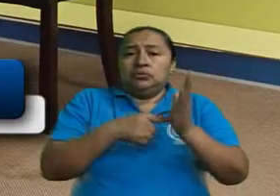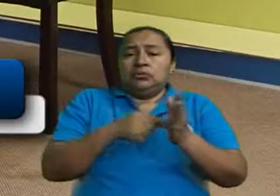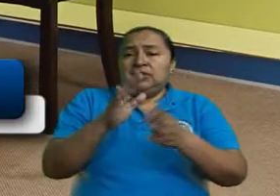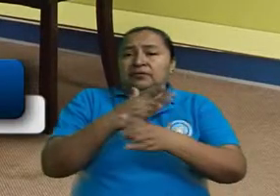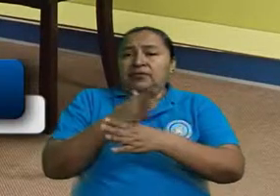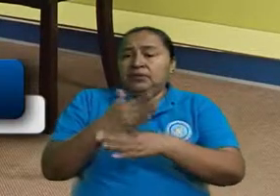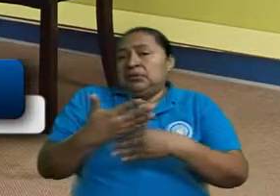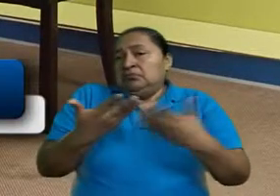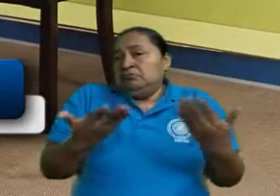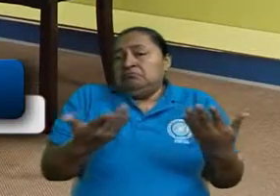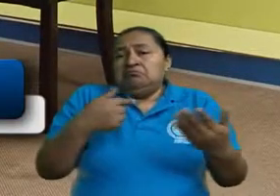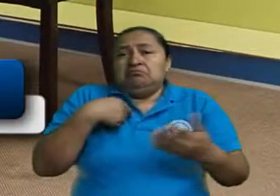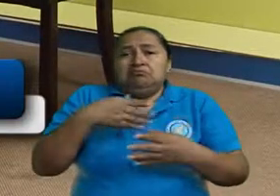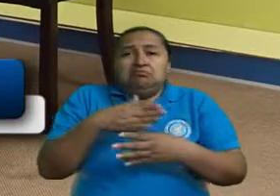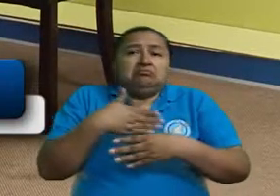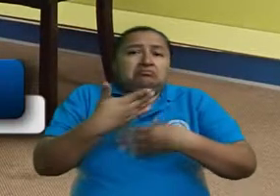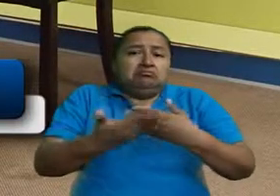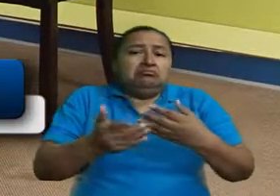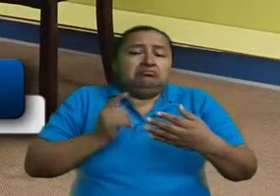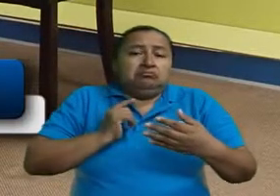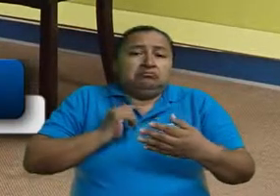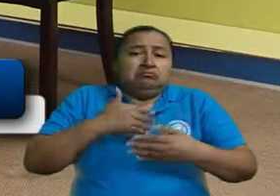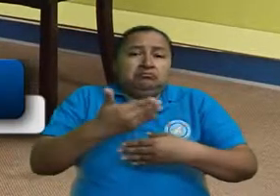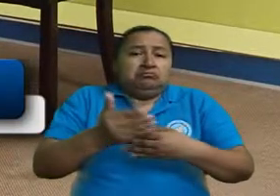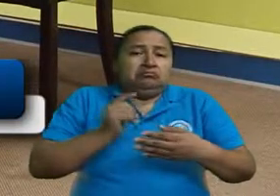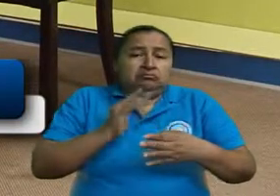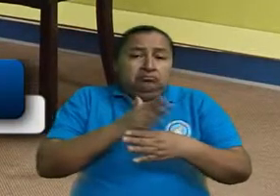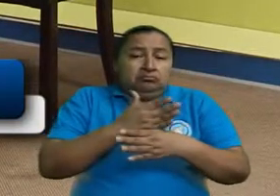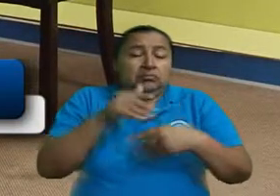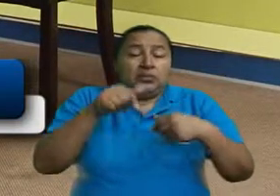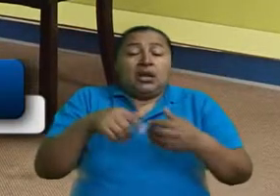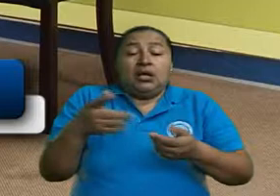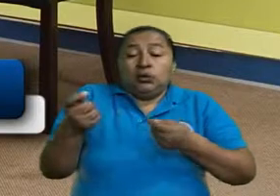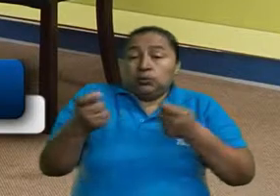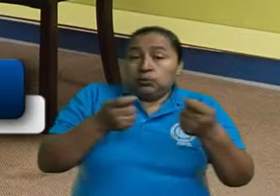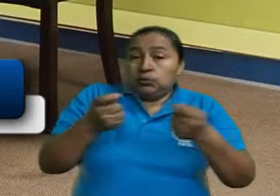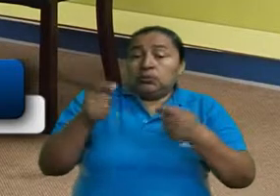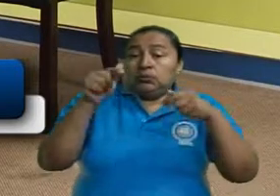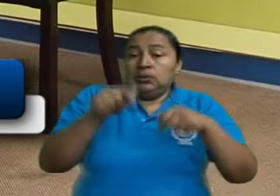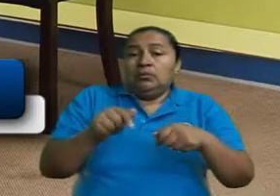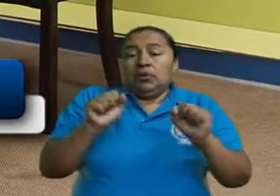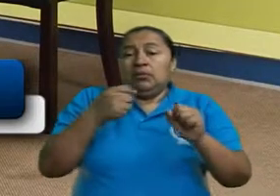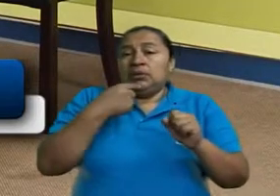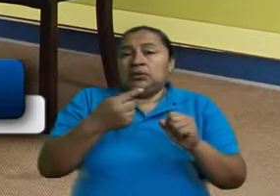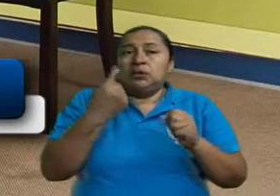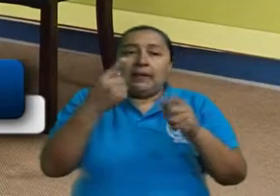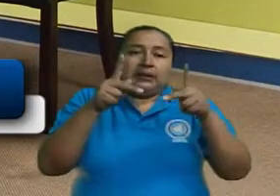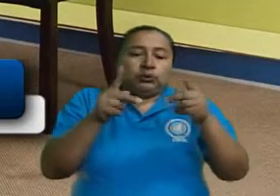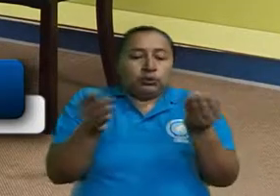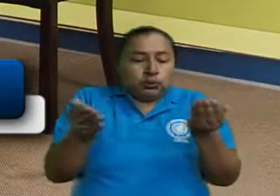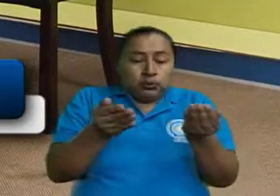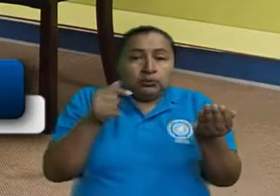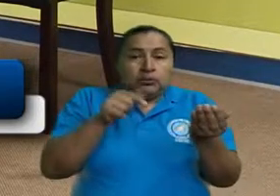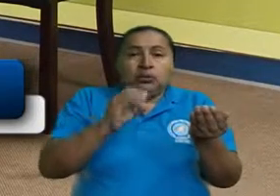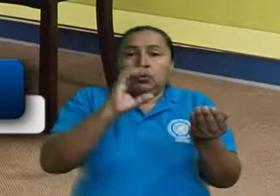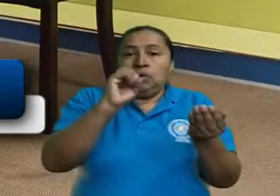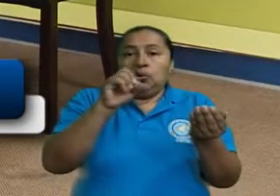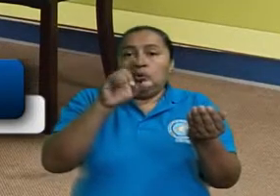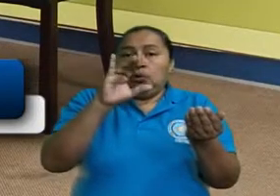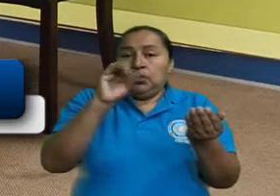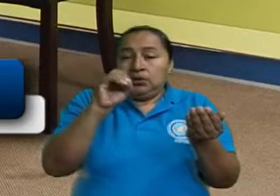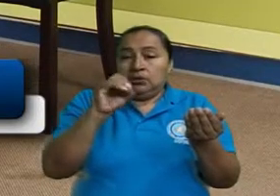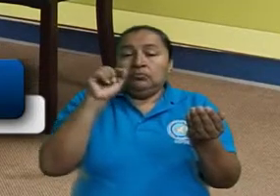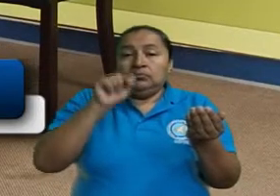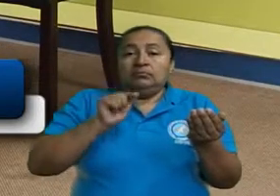sí, sucede así. Por ejemplo, para el manejo, se podría decir, de un pacientito con cólico, está